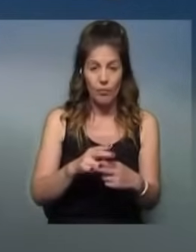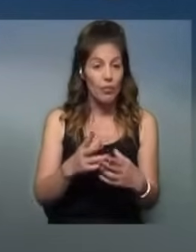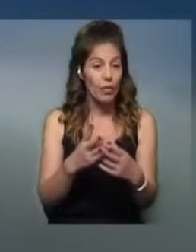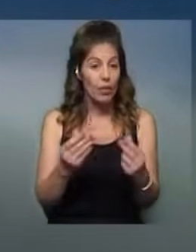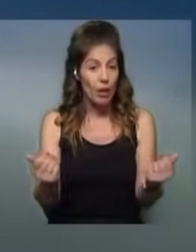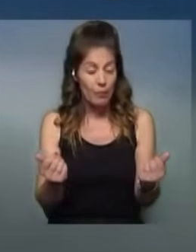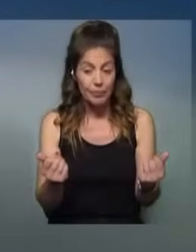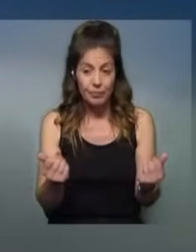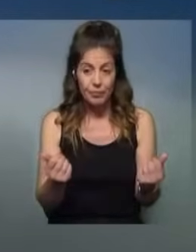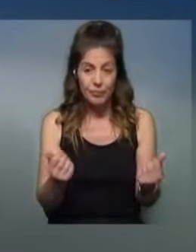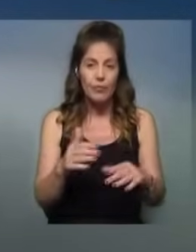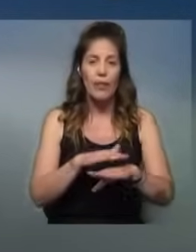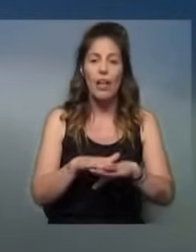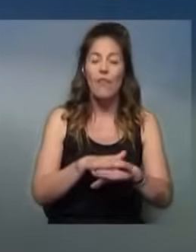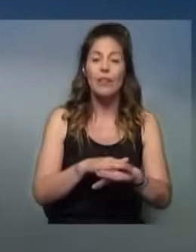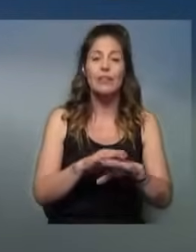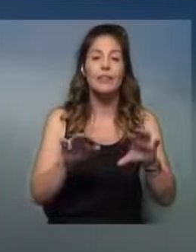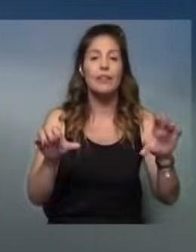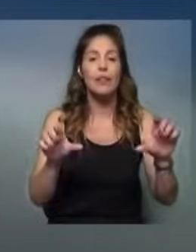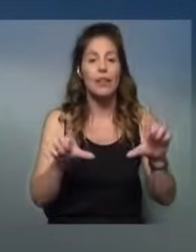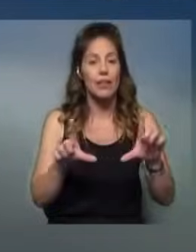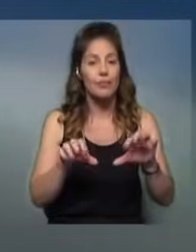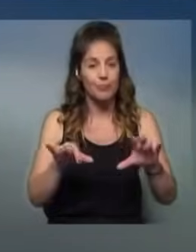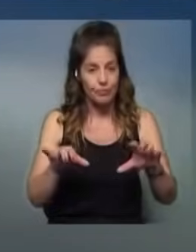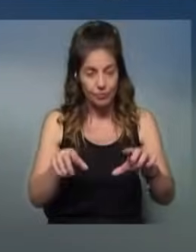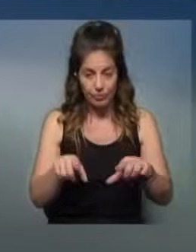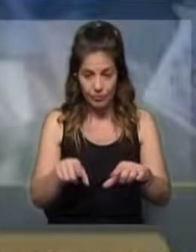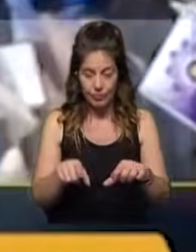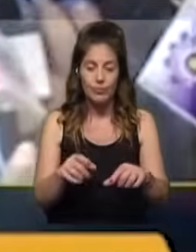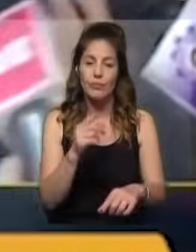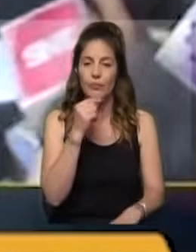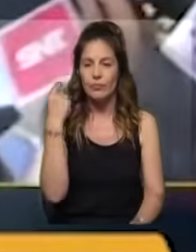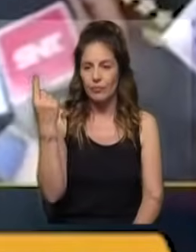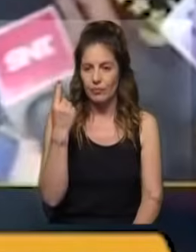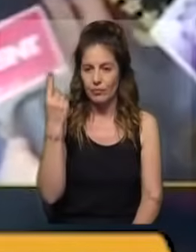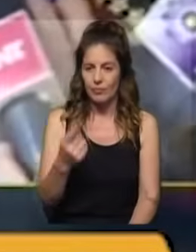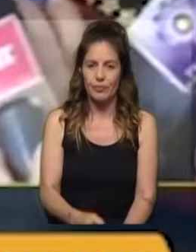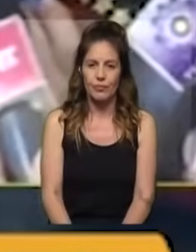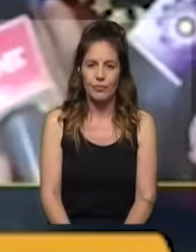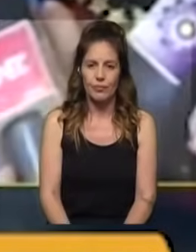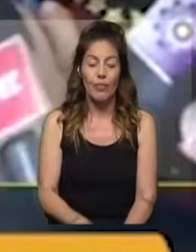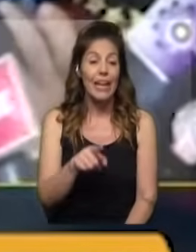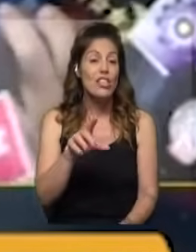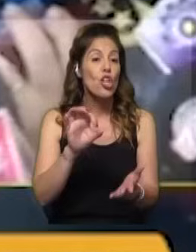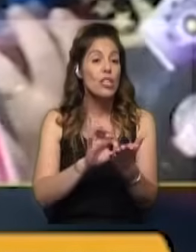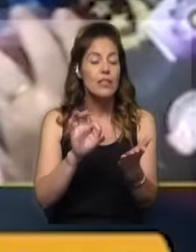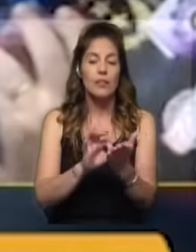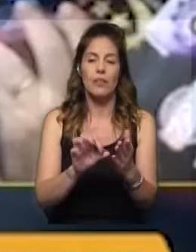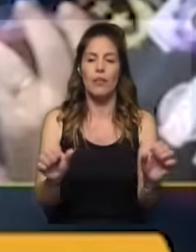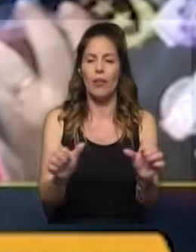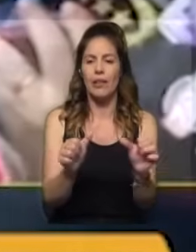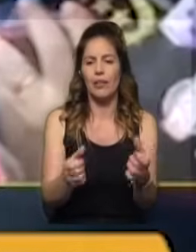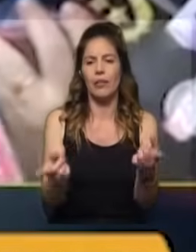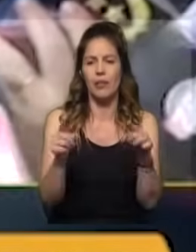públicamente en la base de datos de la policía internacional eso está en el sistema eso se hizo el